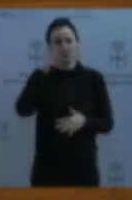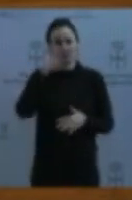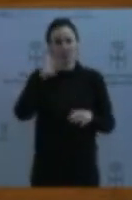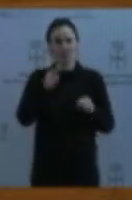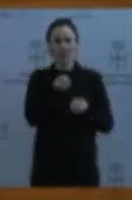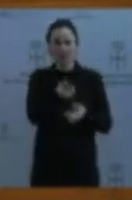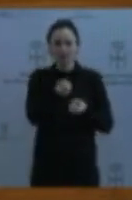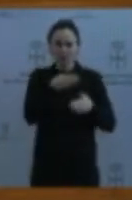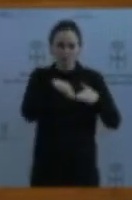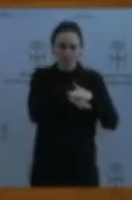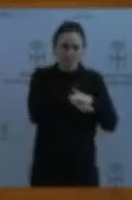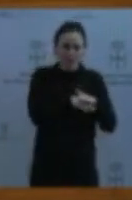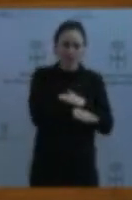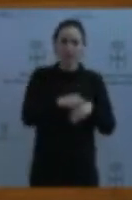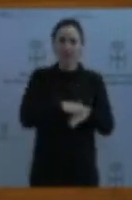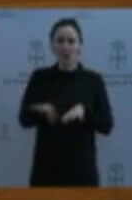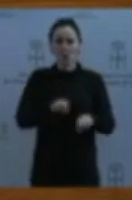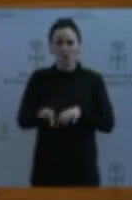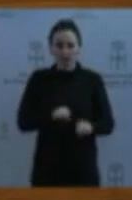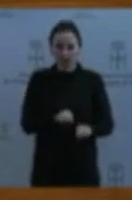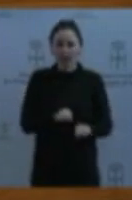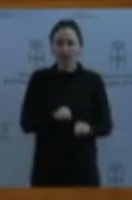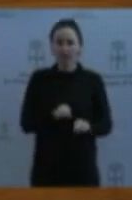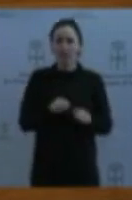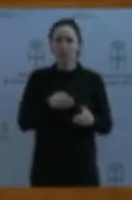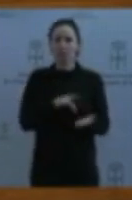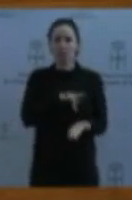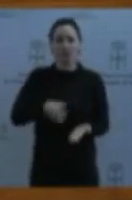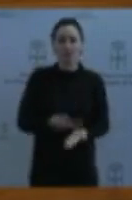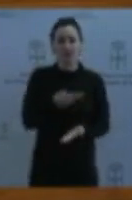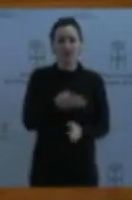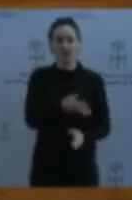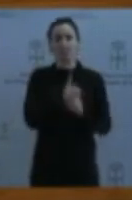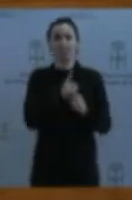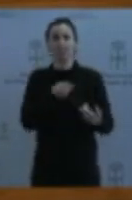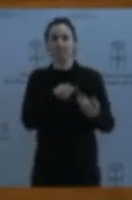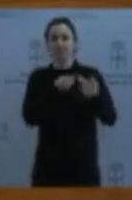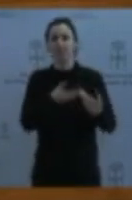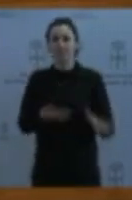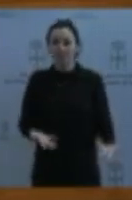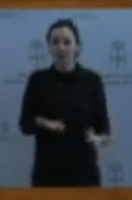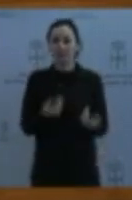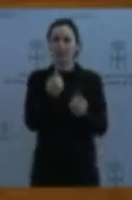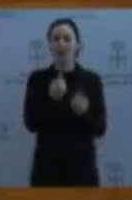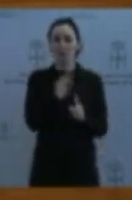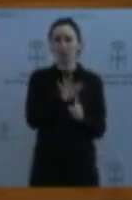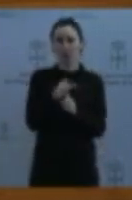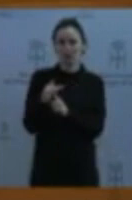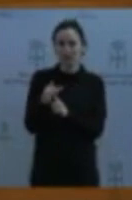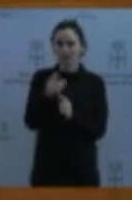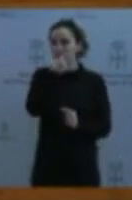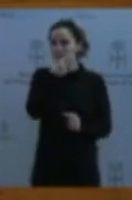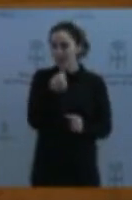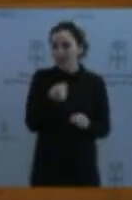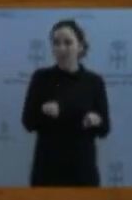de las bajas que se provocaban en el enemigo, llevaba, por ejemplo, que en determinados escenarios fuese fácil que tendiesen trampas, provocaban